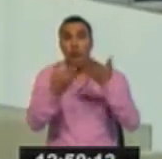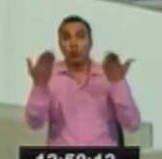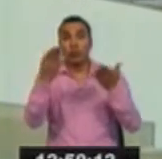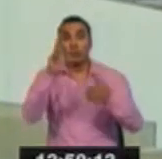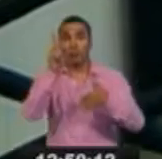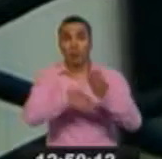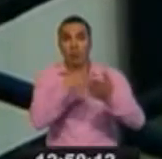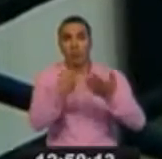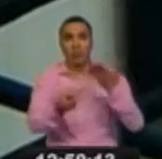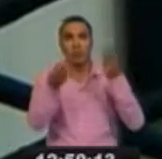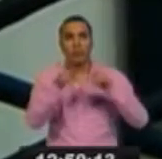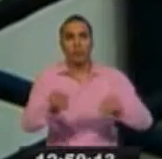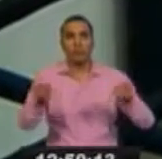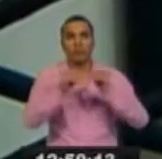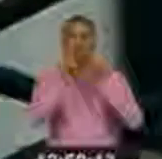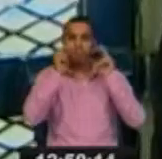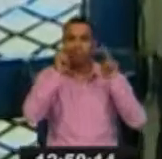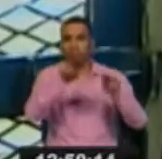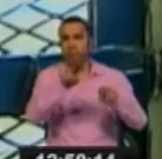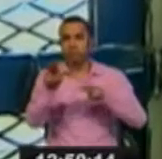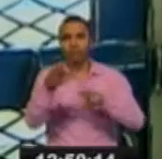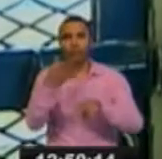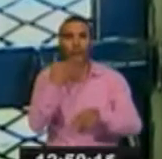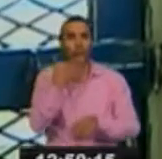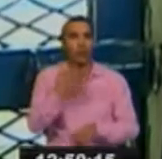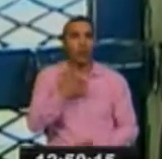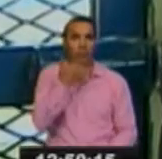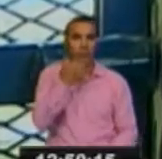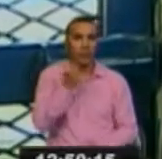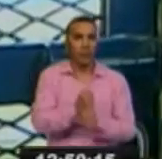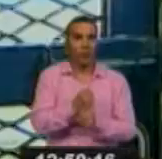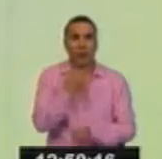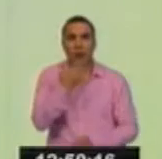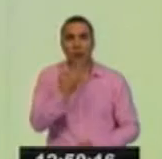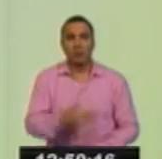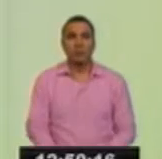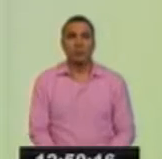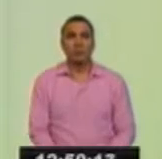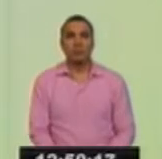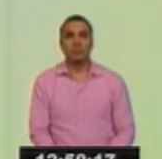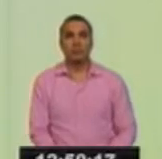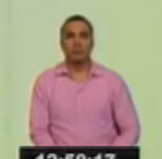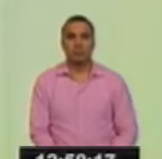permitidos también fue observado en este informe. Fabiola Santana, TC Televisión.